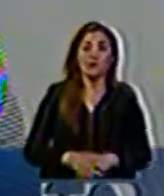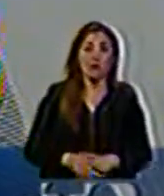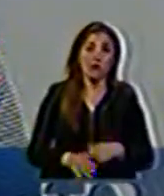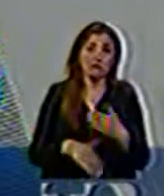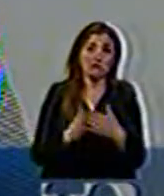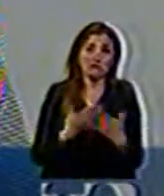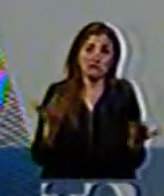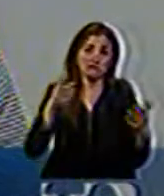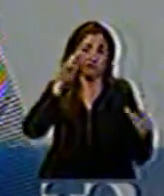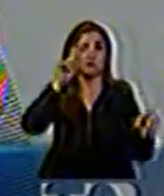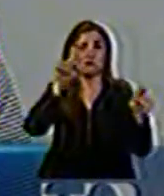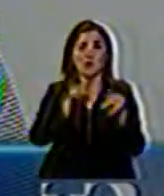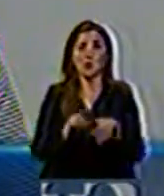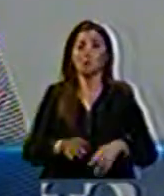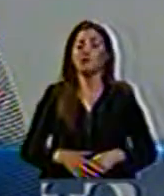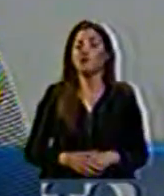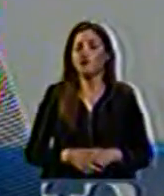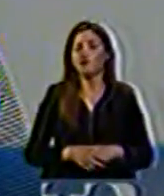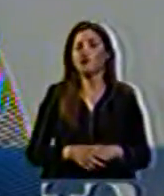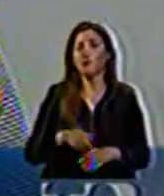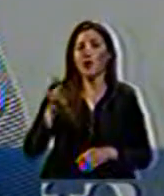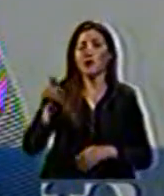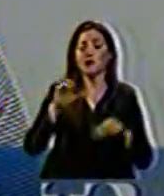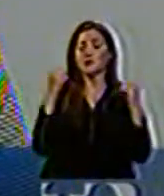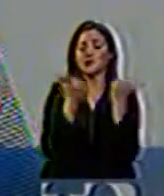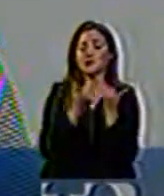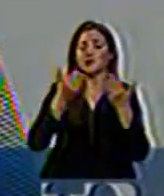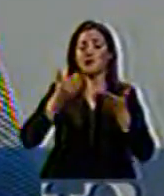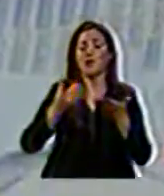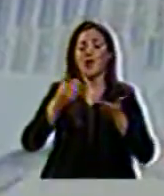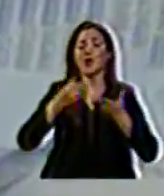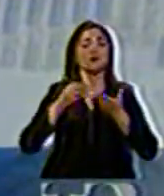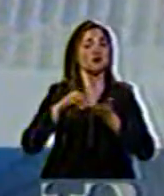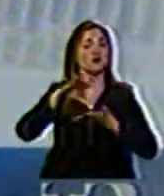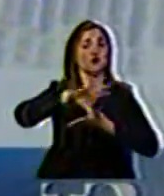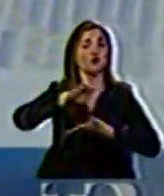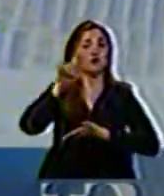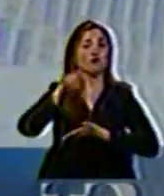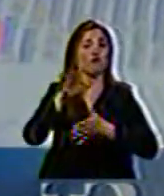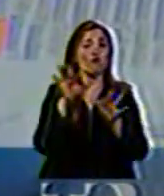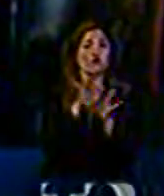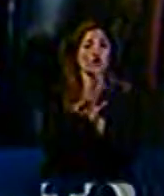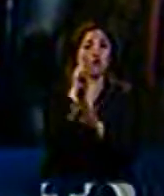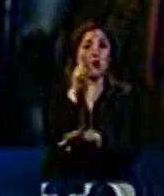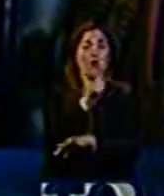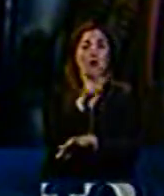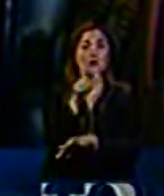todos deberíamos estar a hacer que la Asamblea Nacional funcione y sobre todo se fiscalice. La reestructuración se